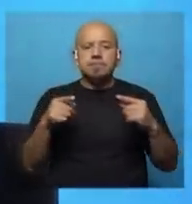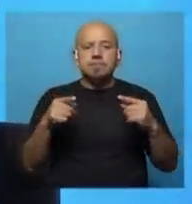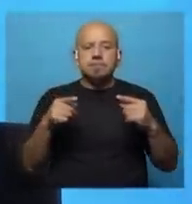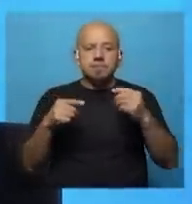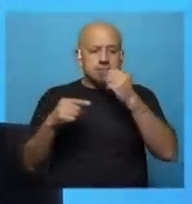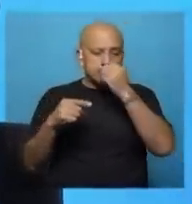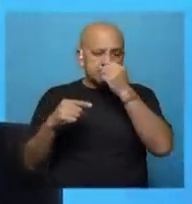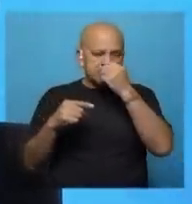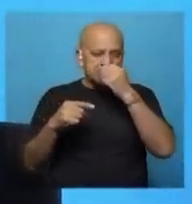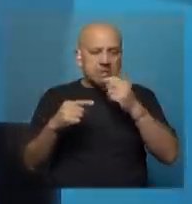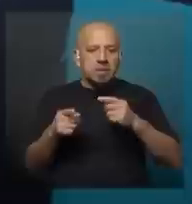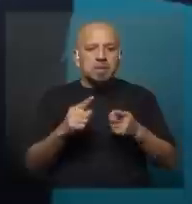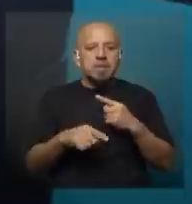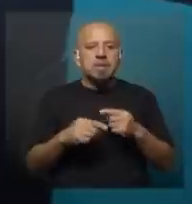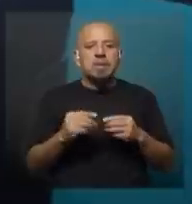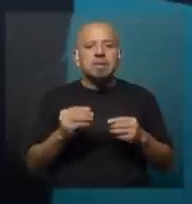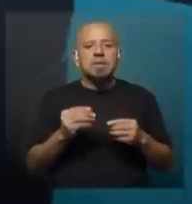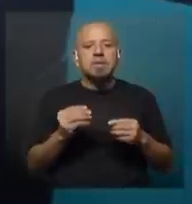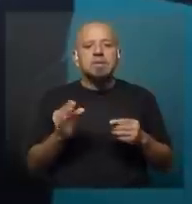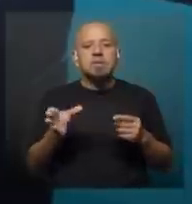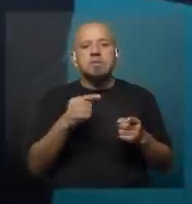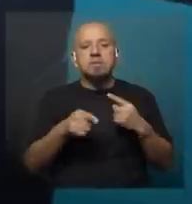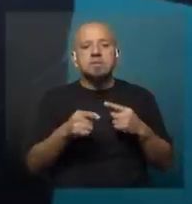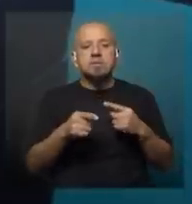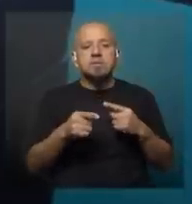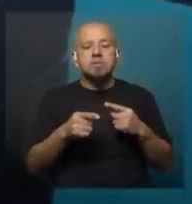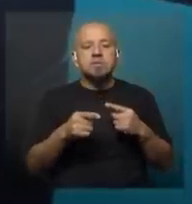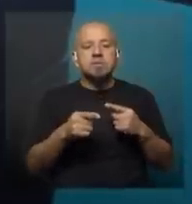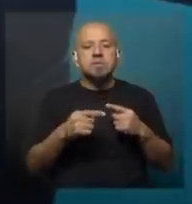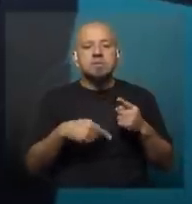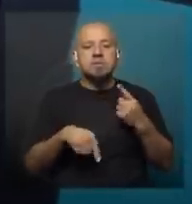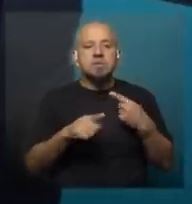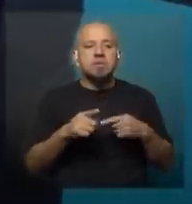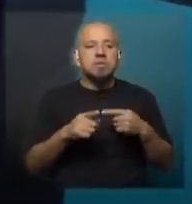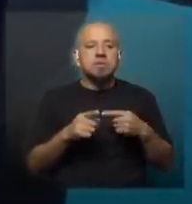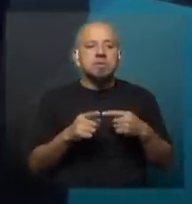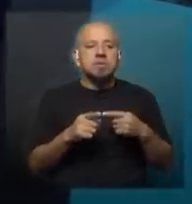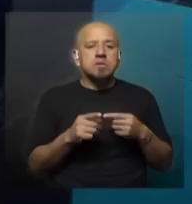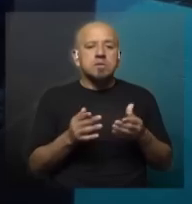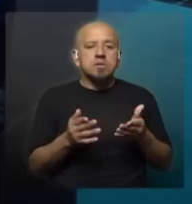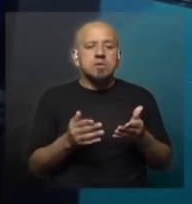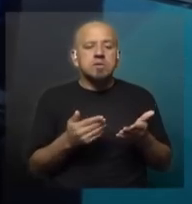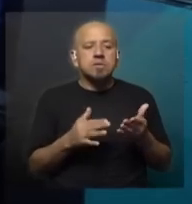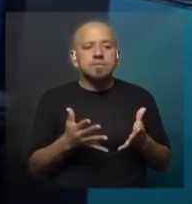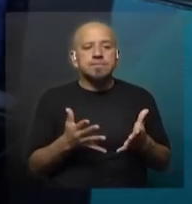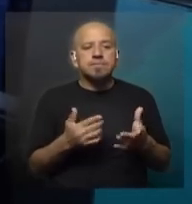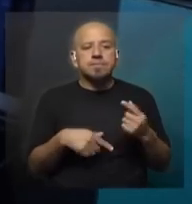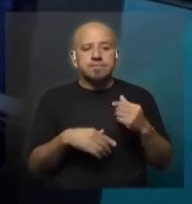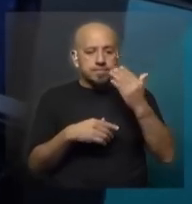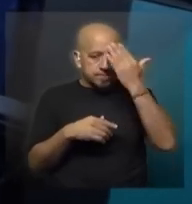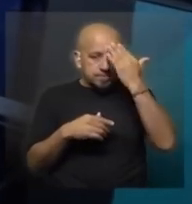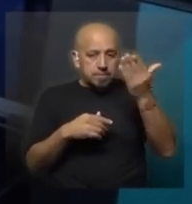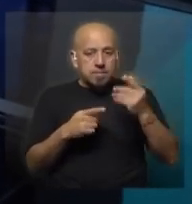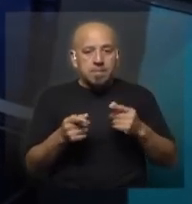como se mueve se mueven en todo esto se mueve de manera muy turbia todo esto Qué pasaría si el frente